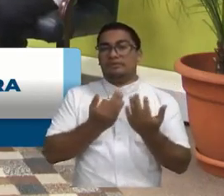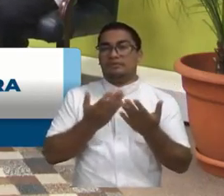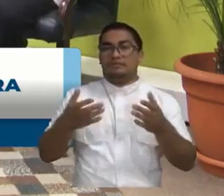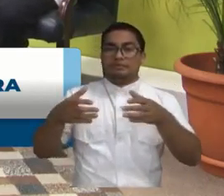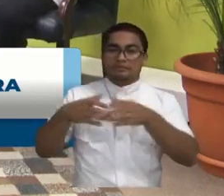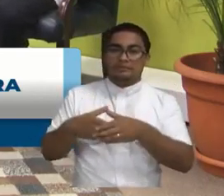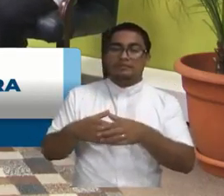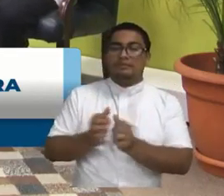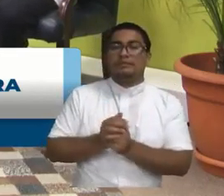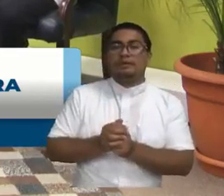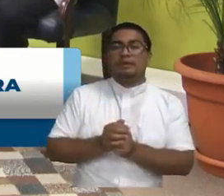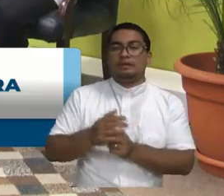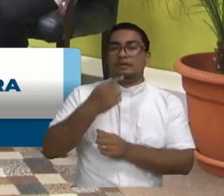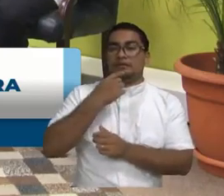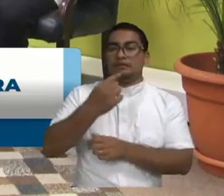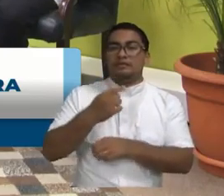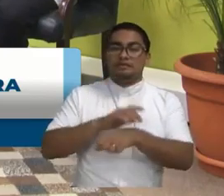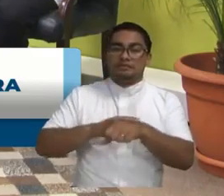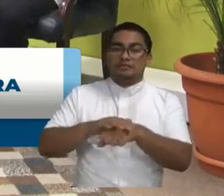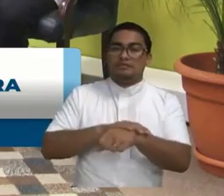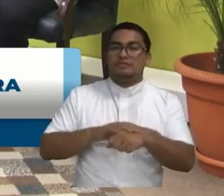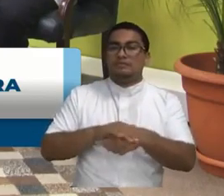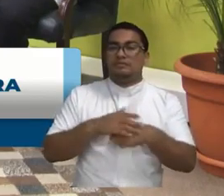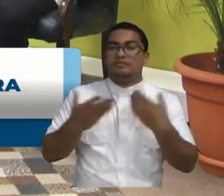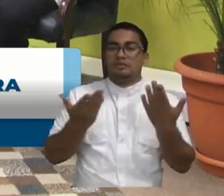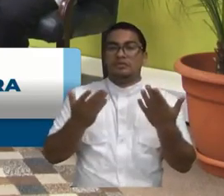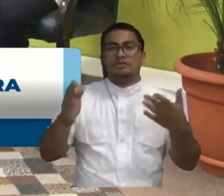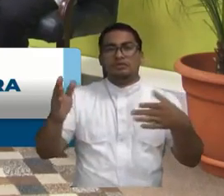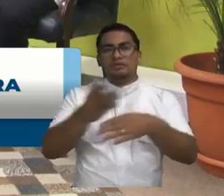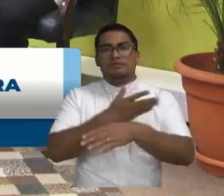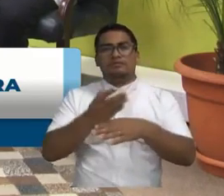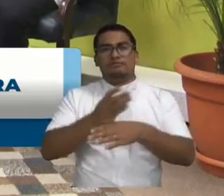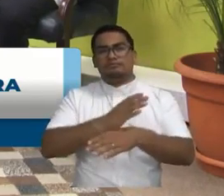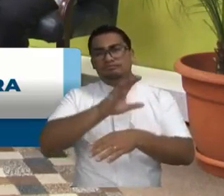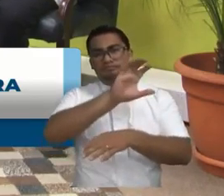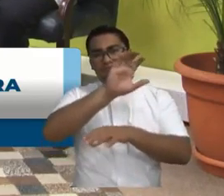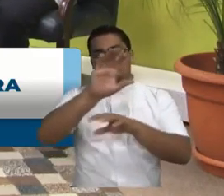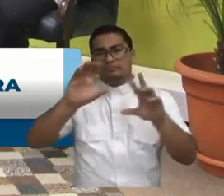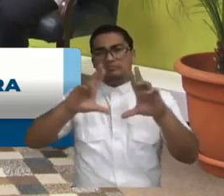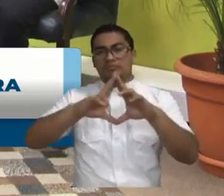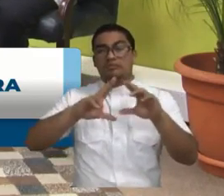modelo que nos permite llegar a cualquier parte del territorio. Eso no lo